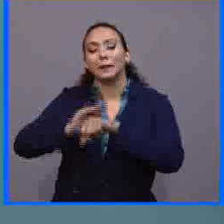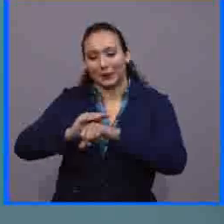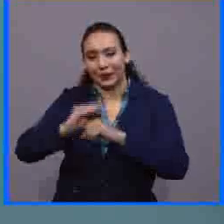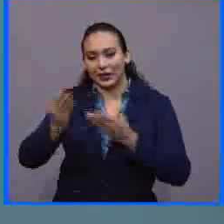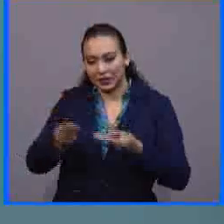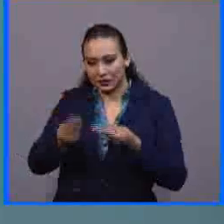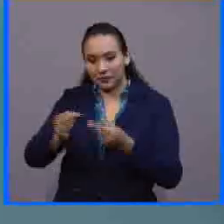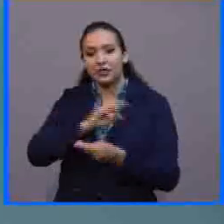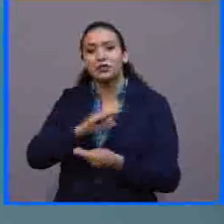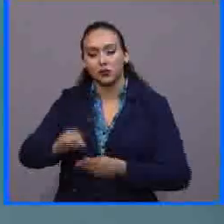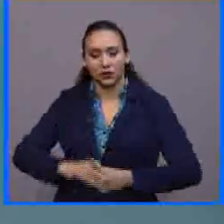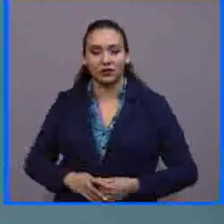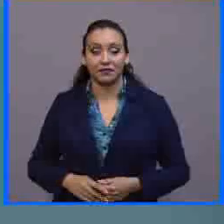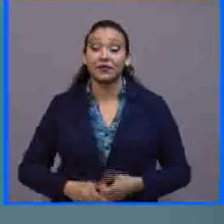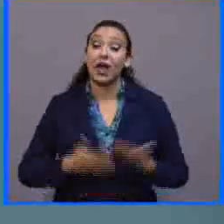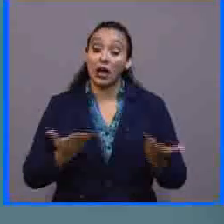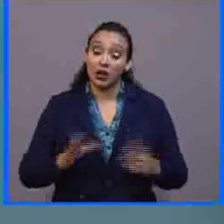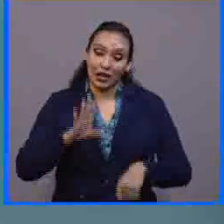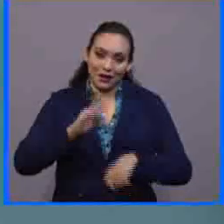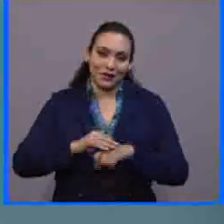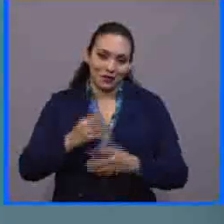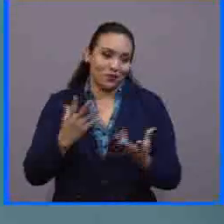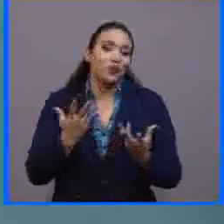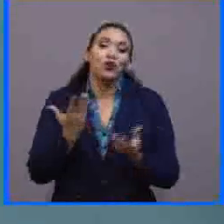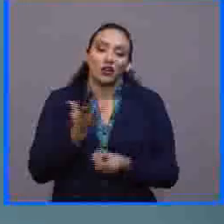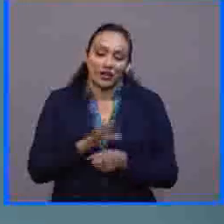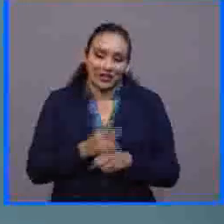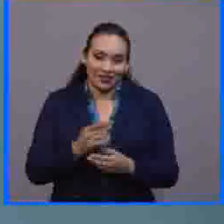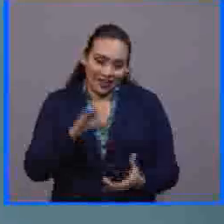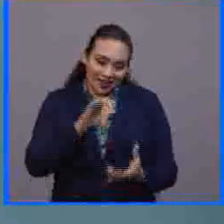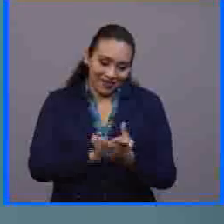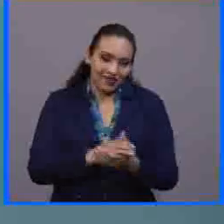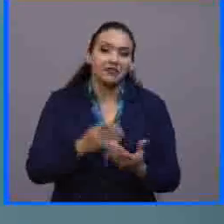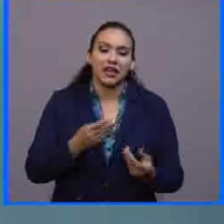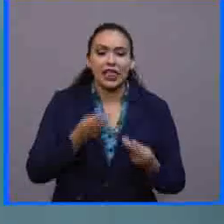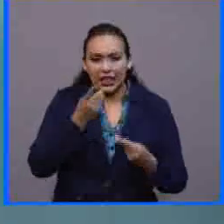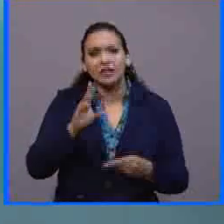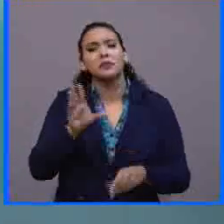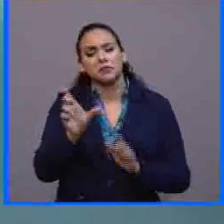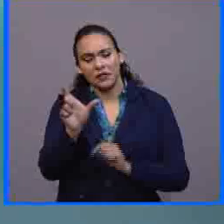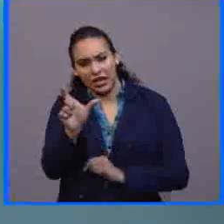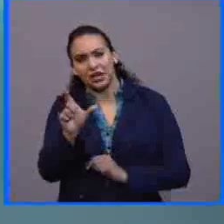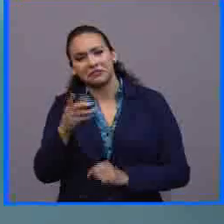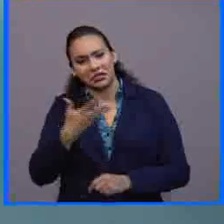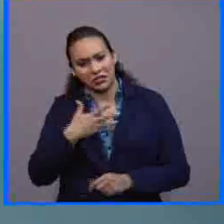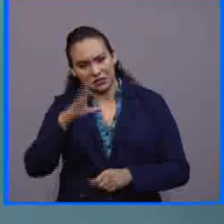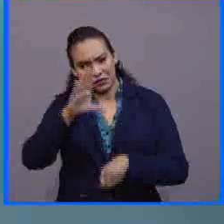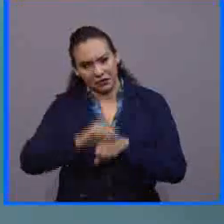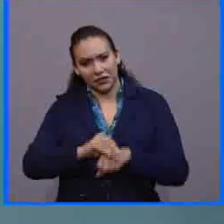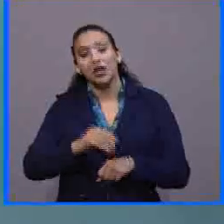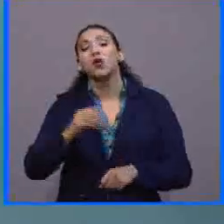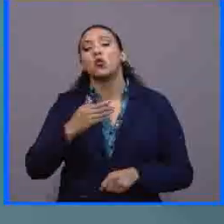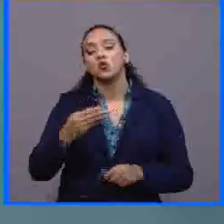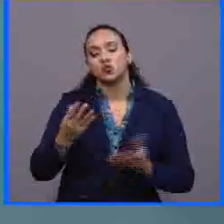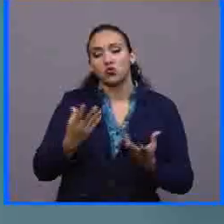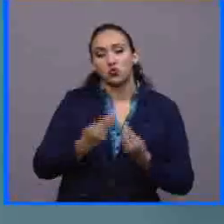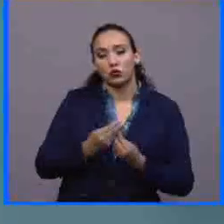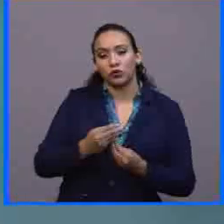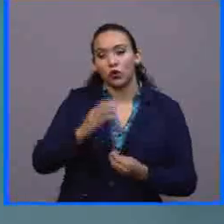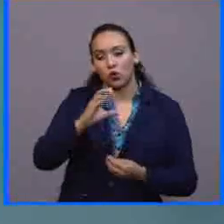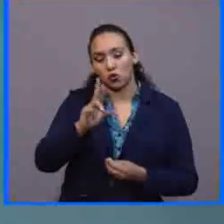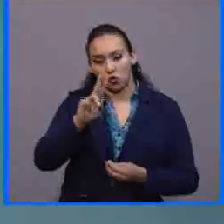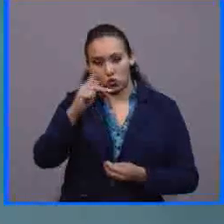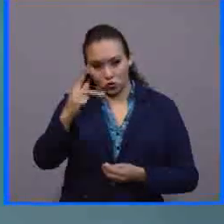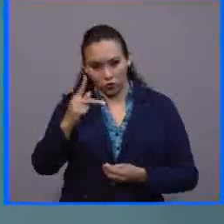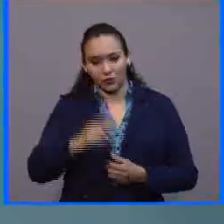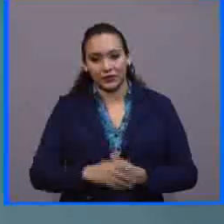unidad familiar. Permitió también que recibiera la tarjeta temporal de residente junto con su clave única del registro de